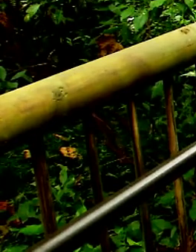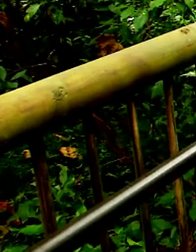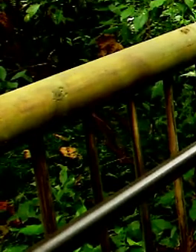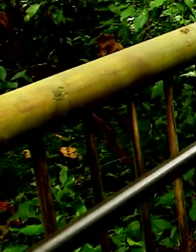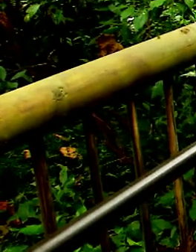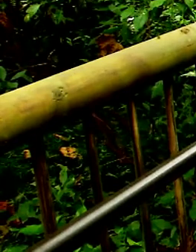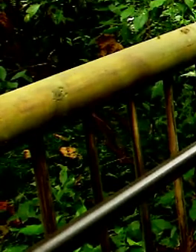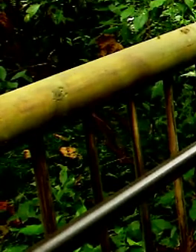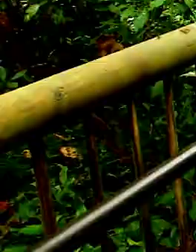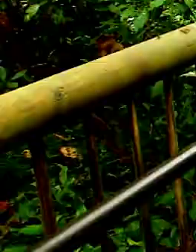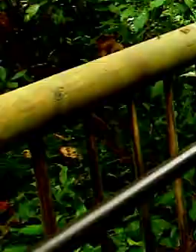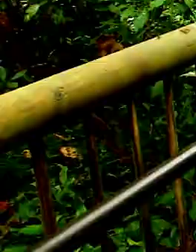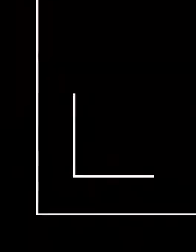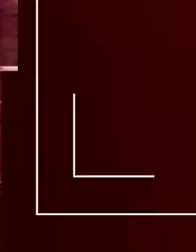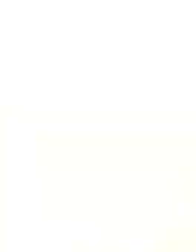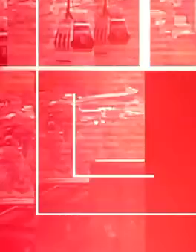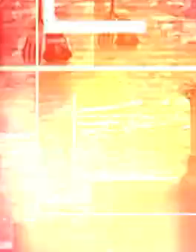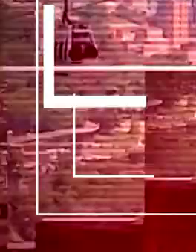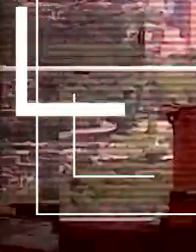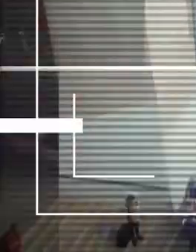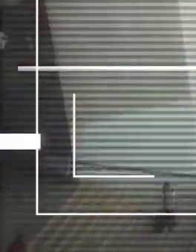presupuesto participativo de la ciudad.